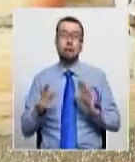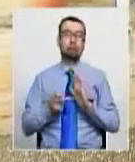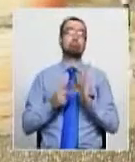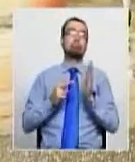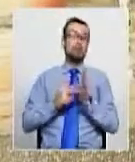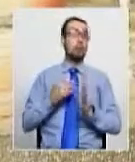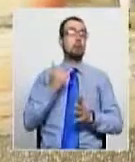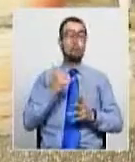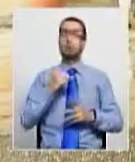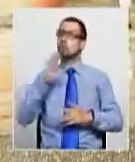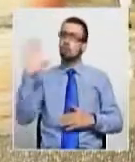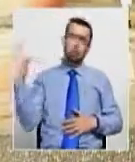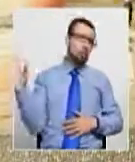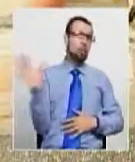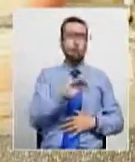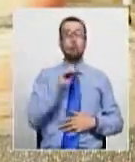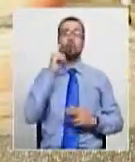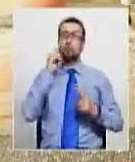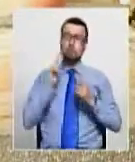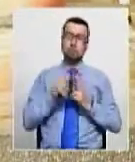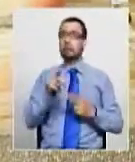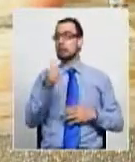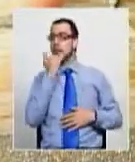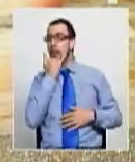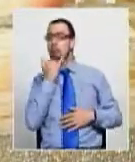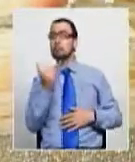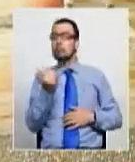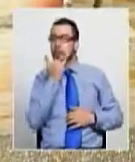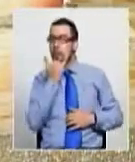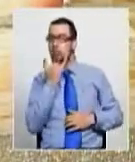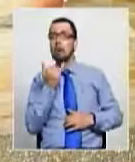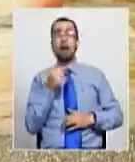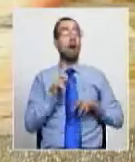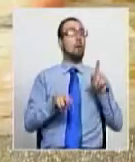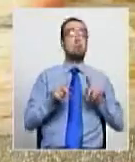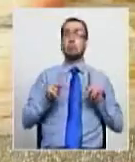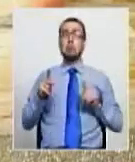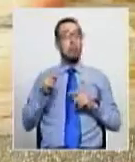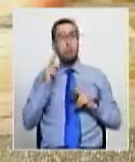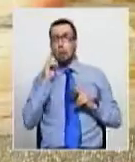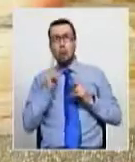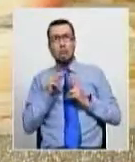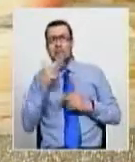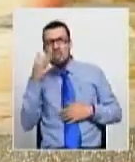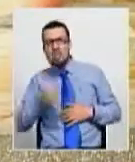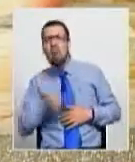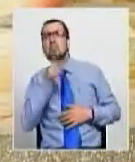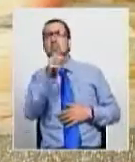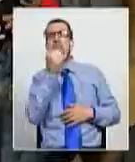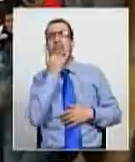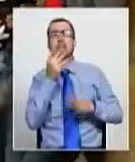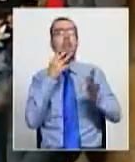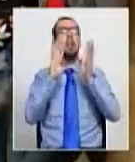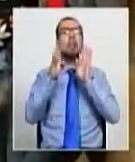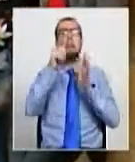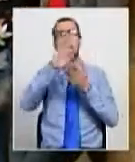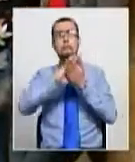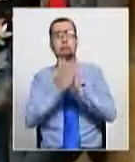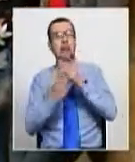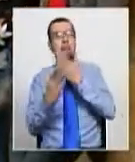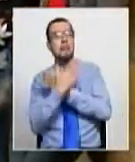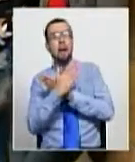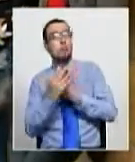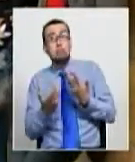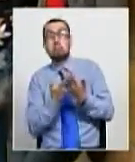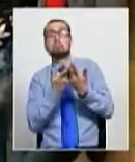quindianos sepamos que lo que está sucediendo porque muchas personas no sabemos la verdad que lo que pasa por su puede ser viendo que